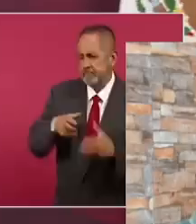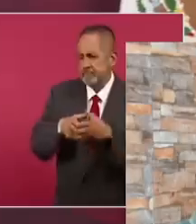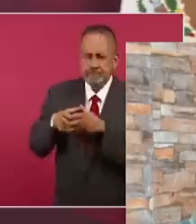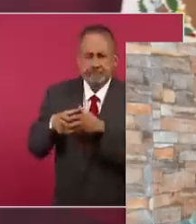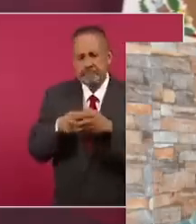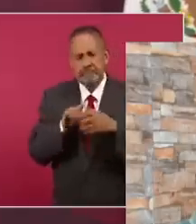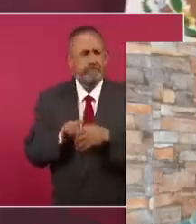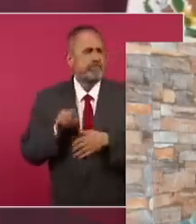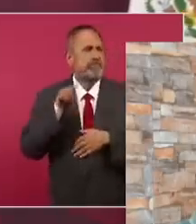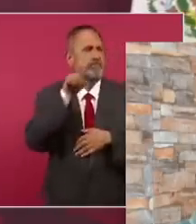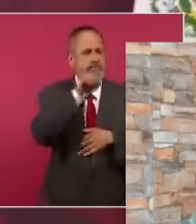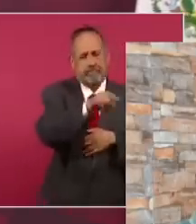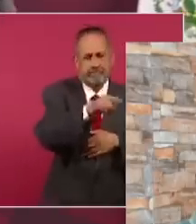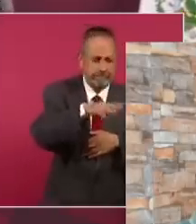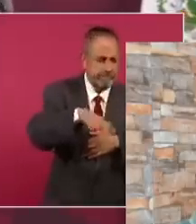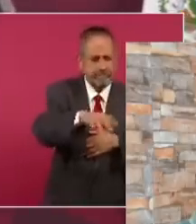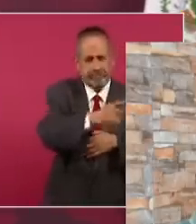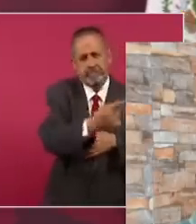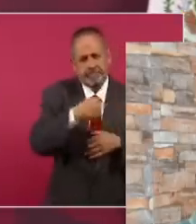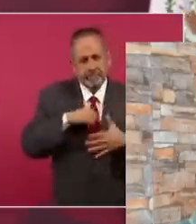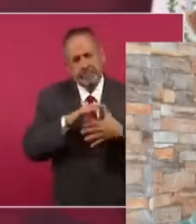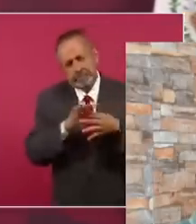nos explican cómo van,